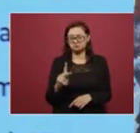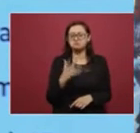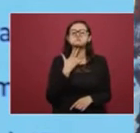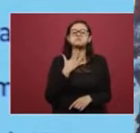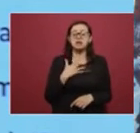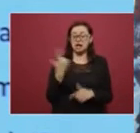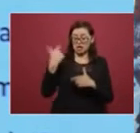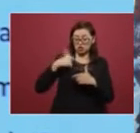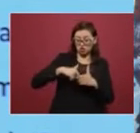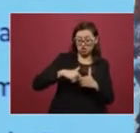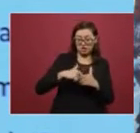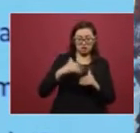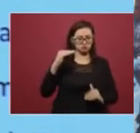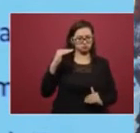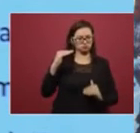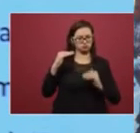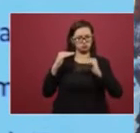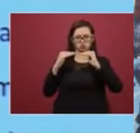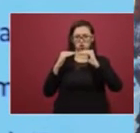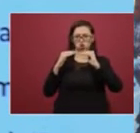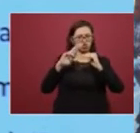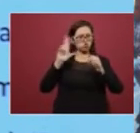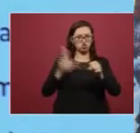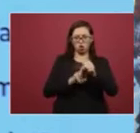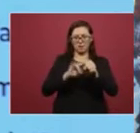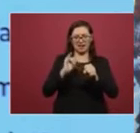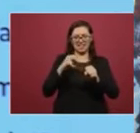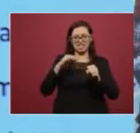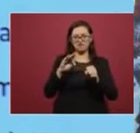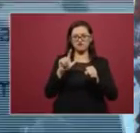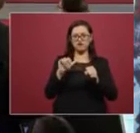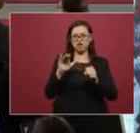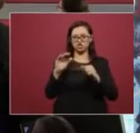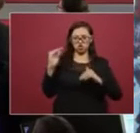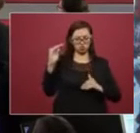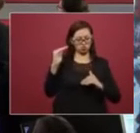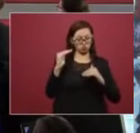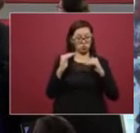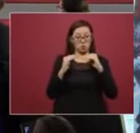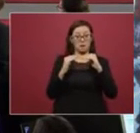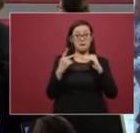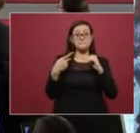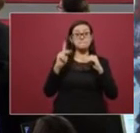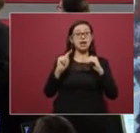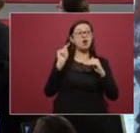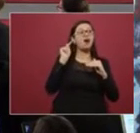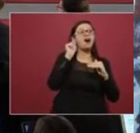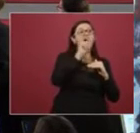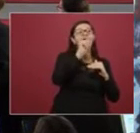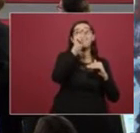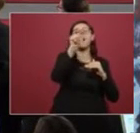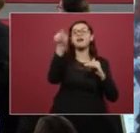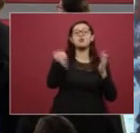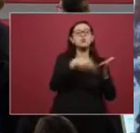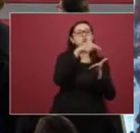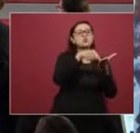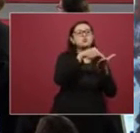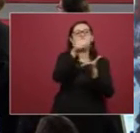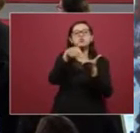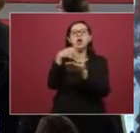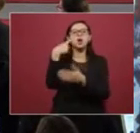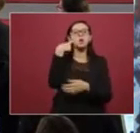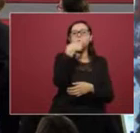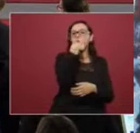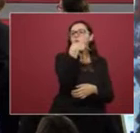de lo cual esto cambia. El margen ha venido teniendo algún incremento errático, pero lo que pueden ver, y esto es